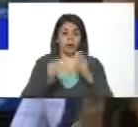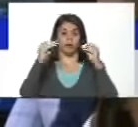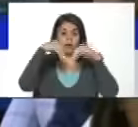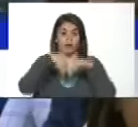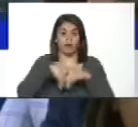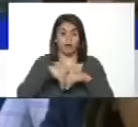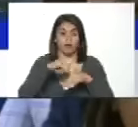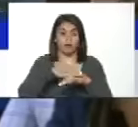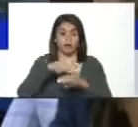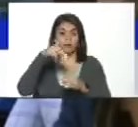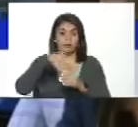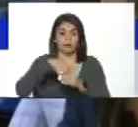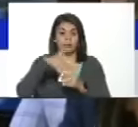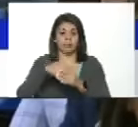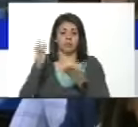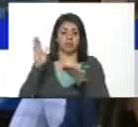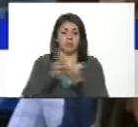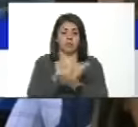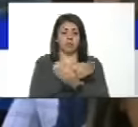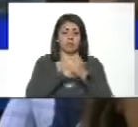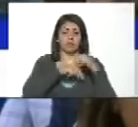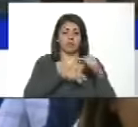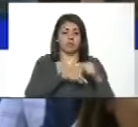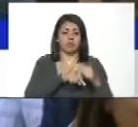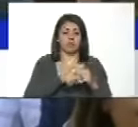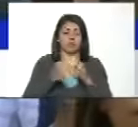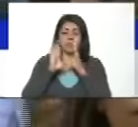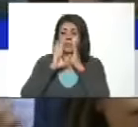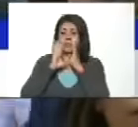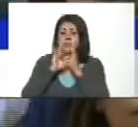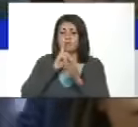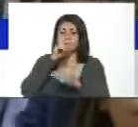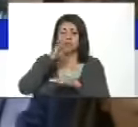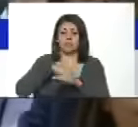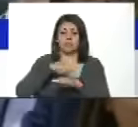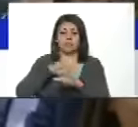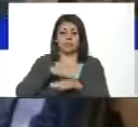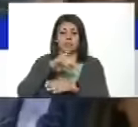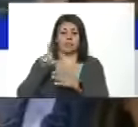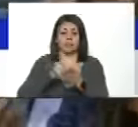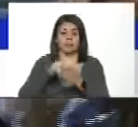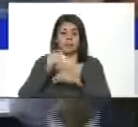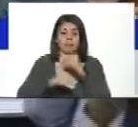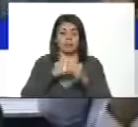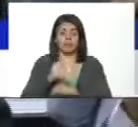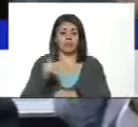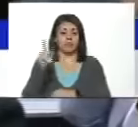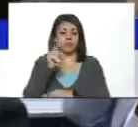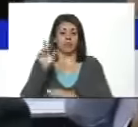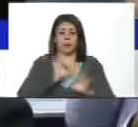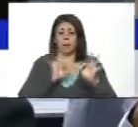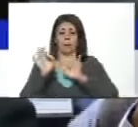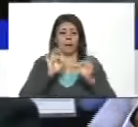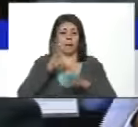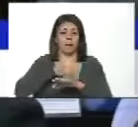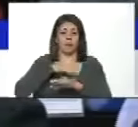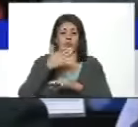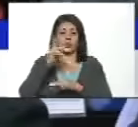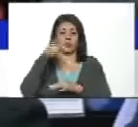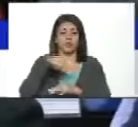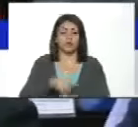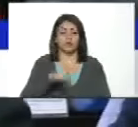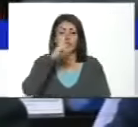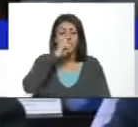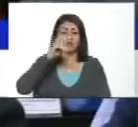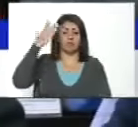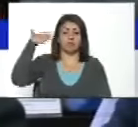acuerdo sería una especie de confesión de culpa absolutamente inadecuada, porque además el